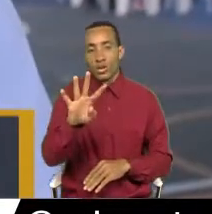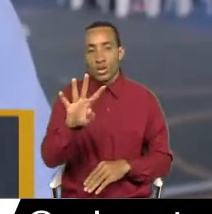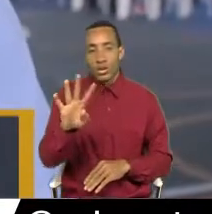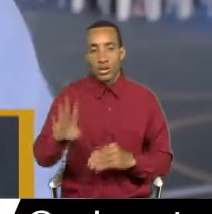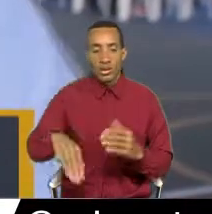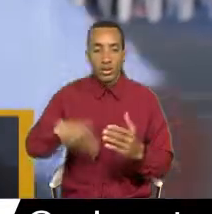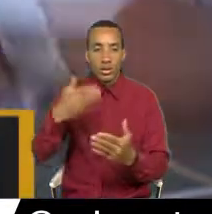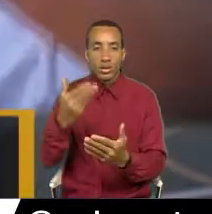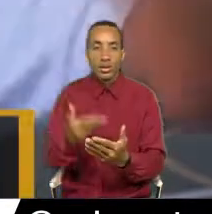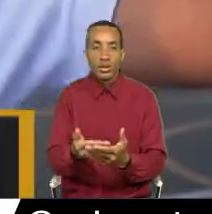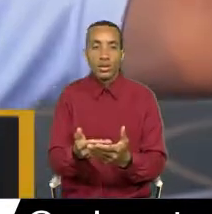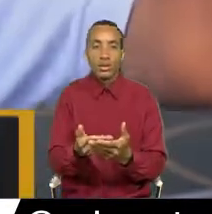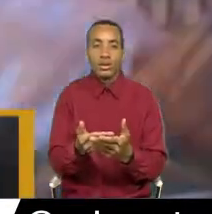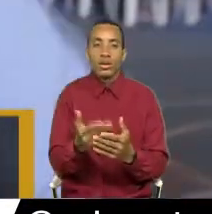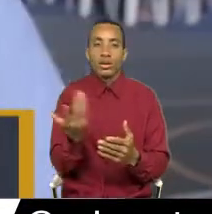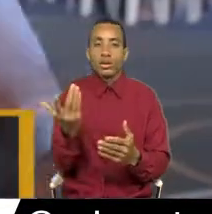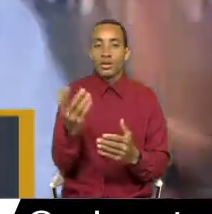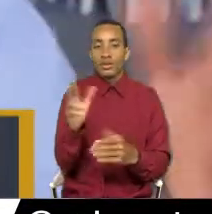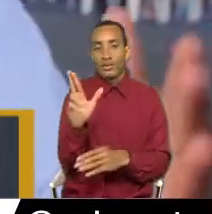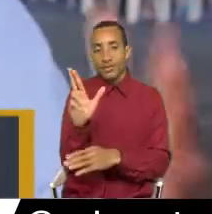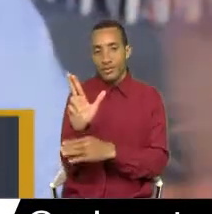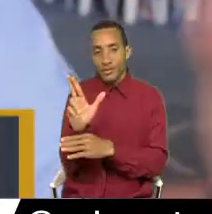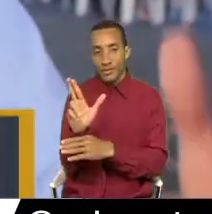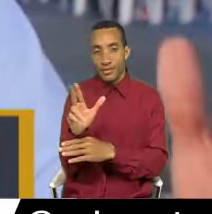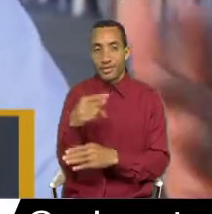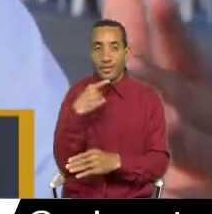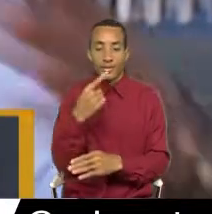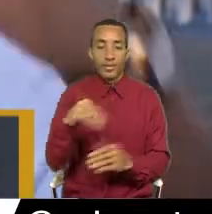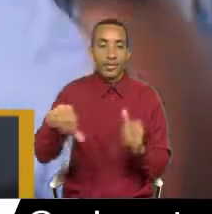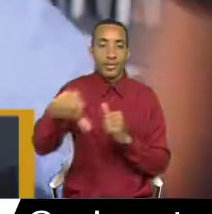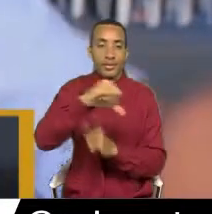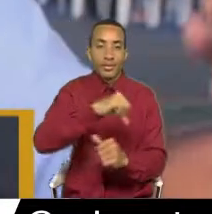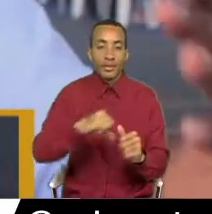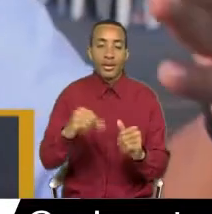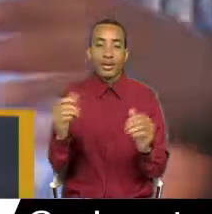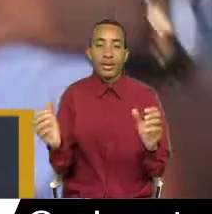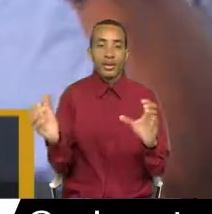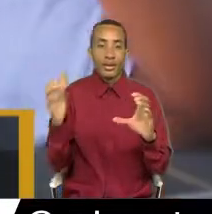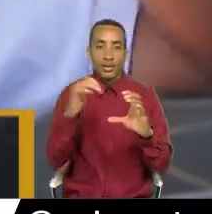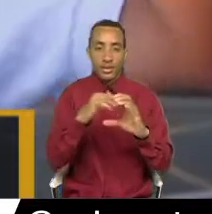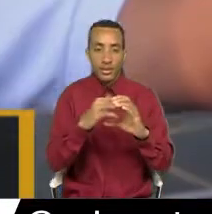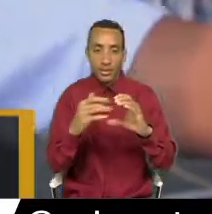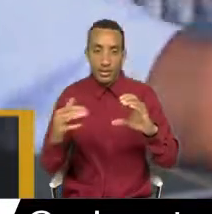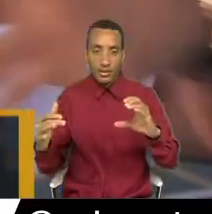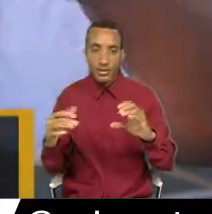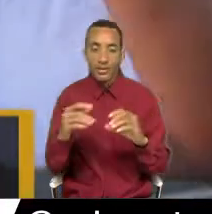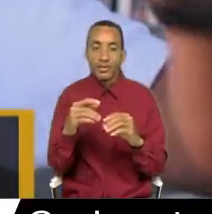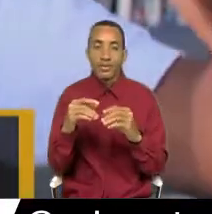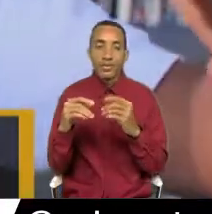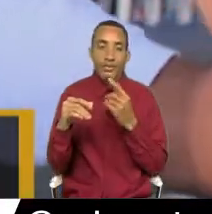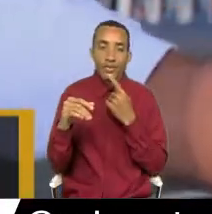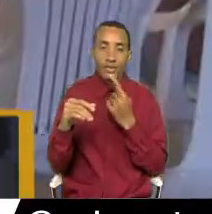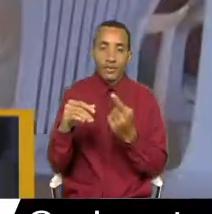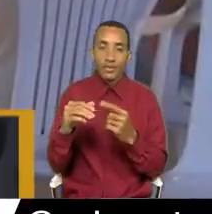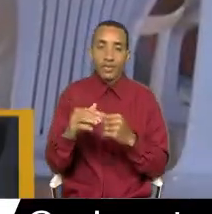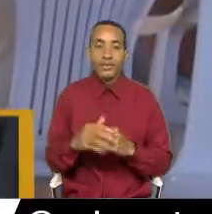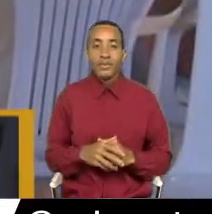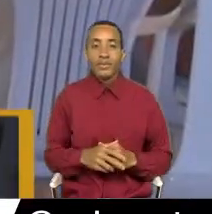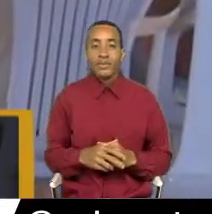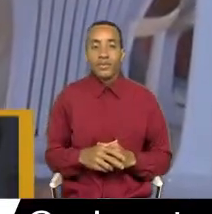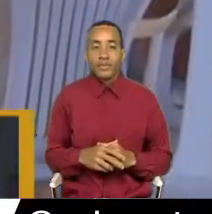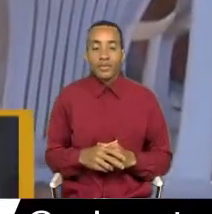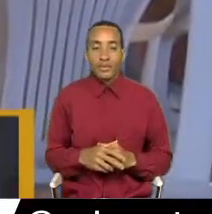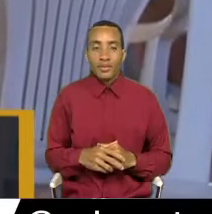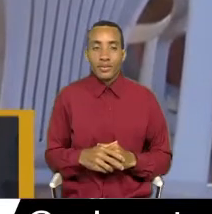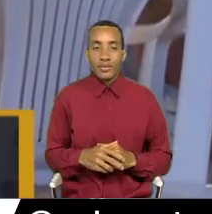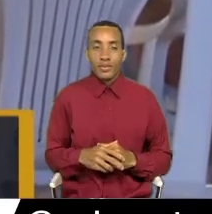parque infantil. Y por último, esa Eucaristía de fe, donde la Iglesia Católica nos invita a reflexionar sobre la paz. Las